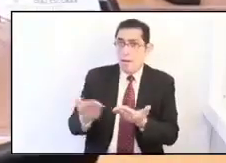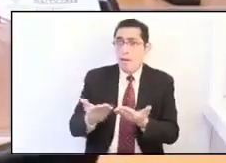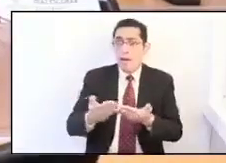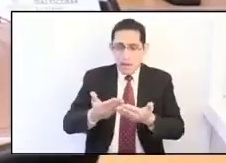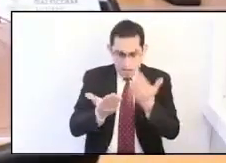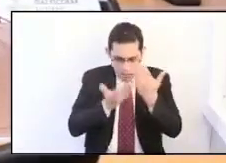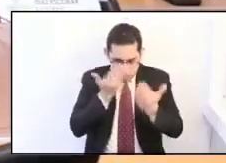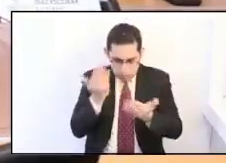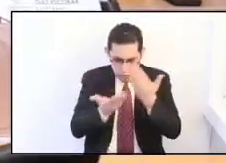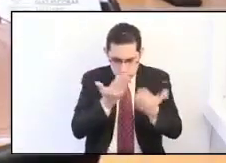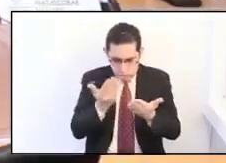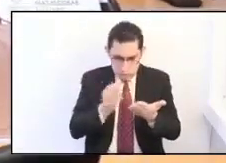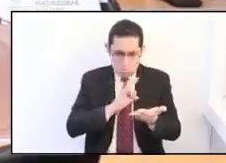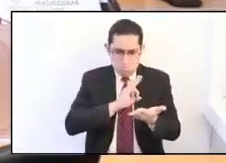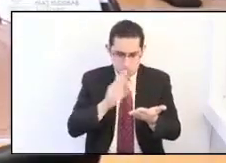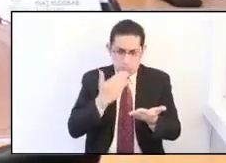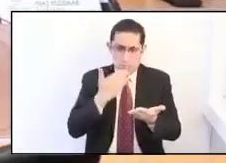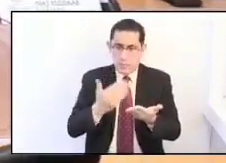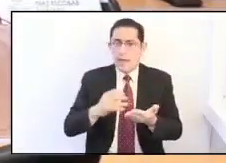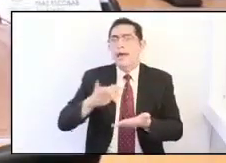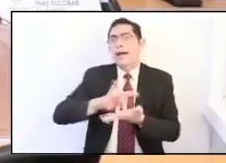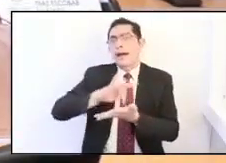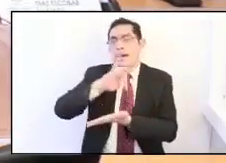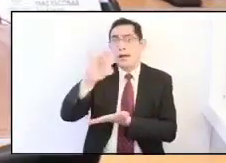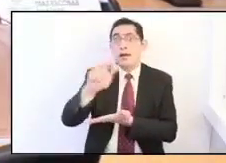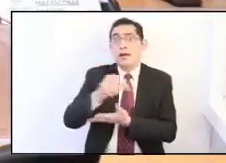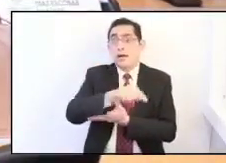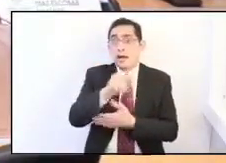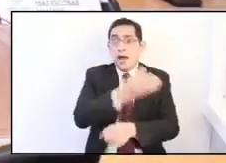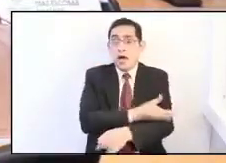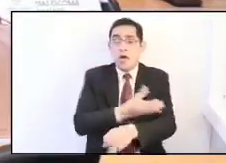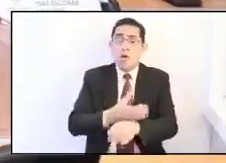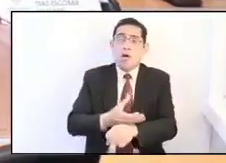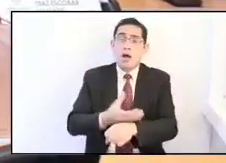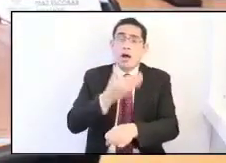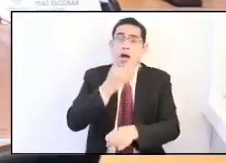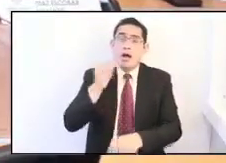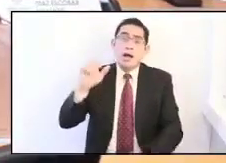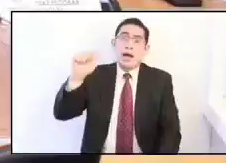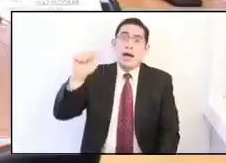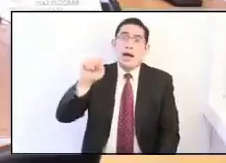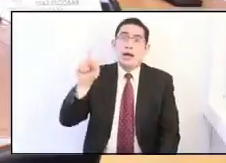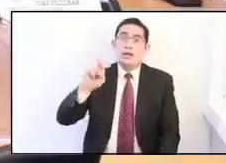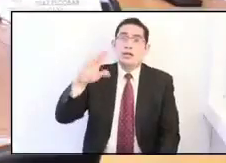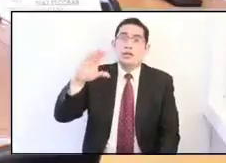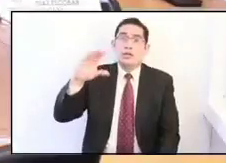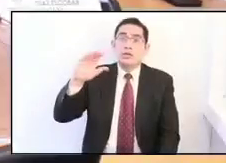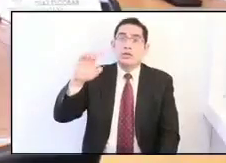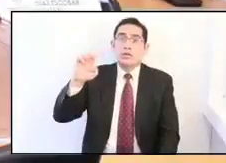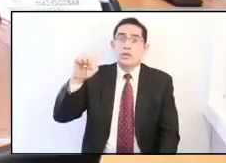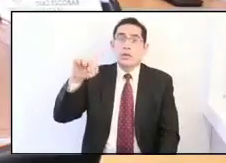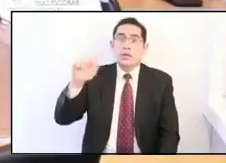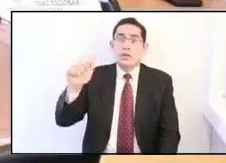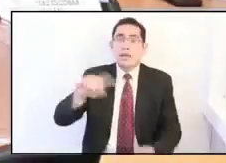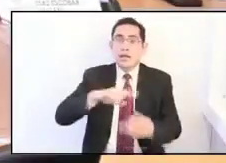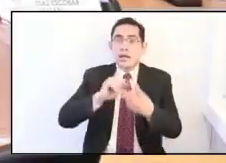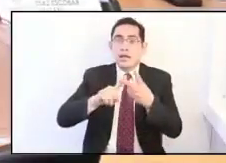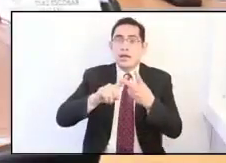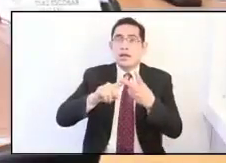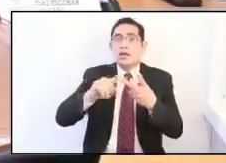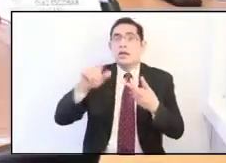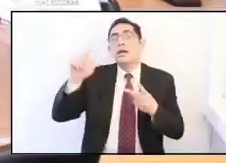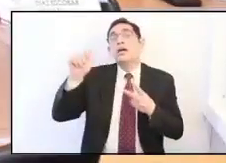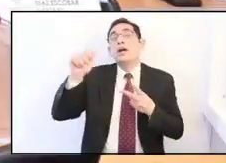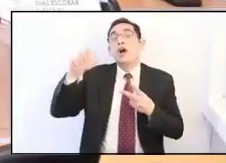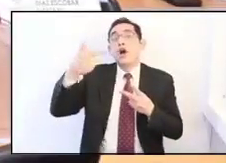mismo, agradezco a las compañeras diputadas Azucena Rosas Tapia y Ana Laura Gómez Ramírez, integrantes de